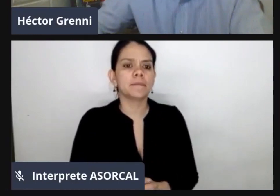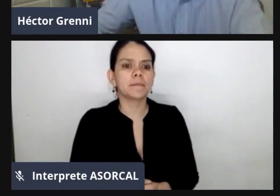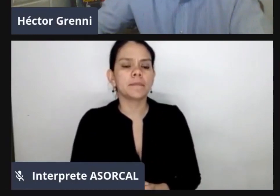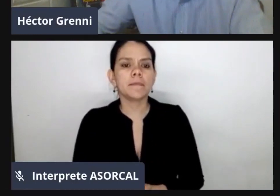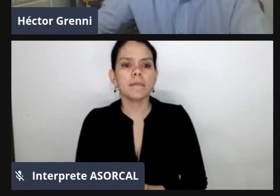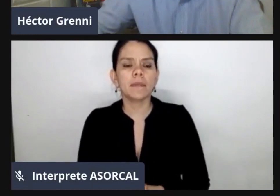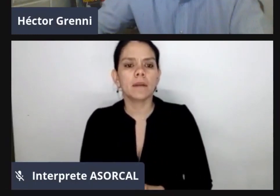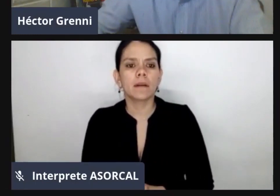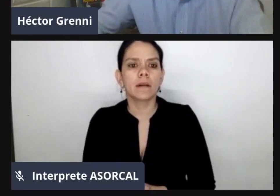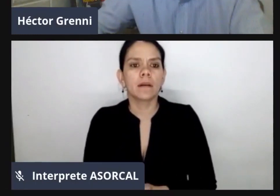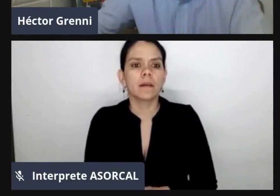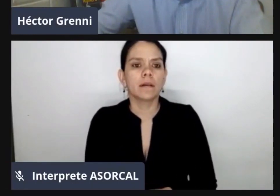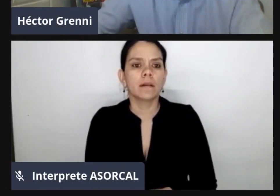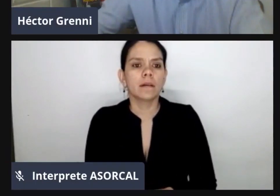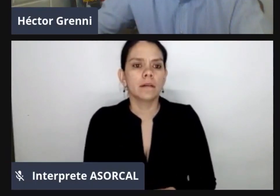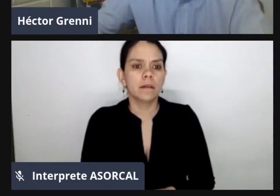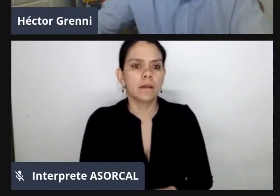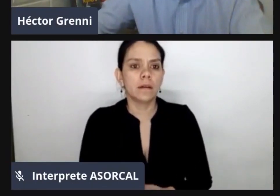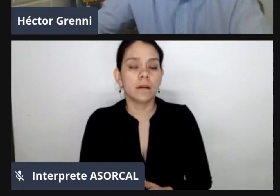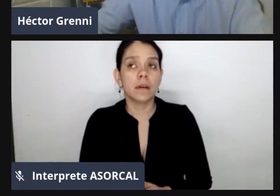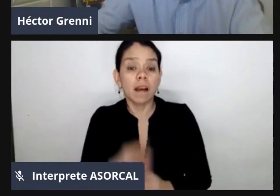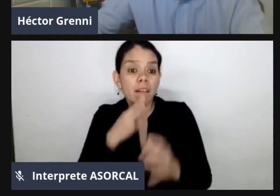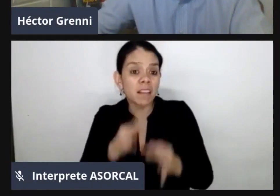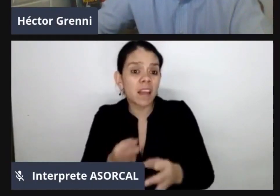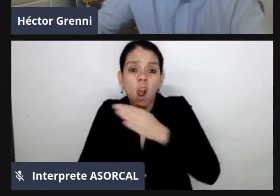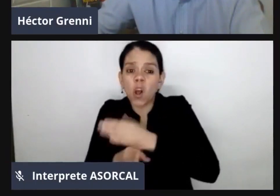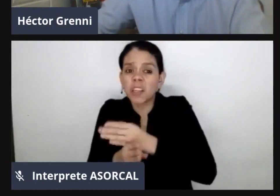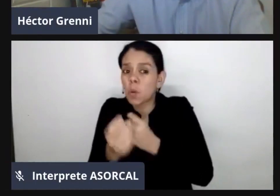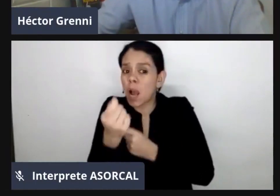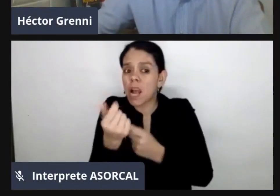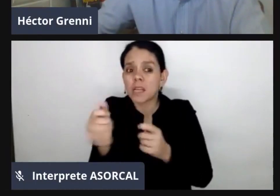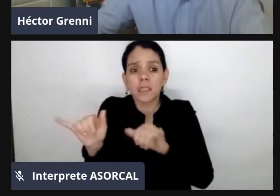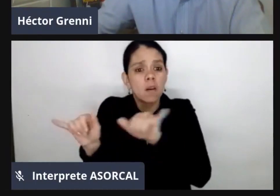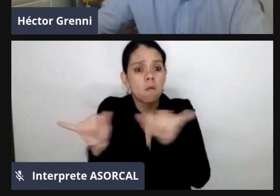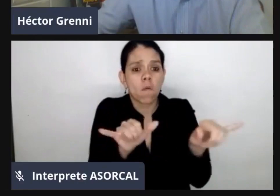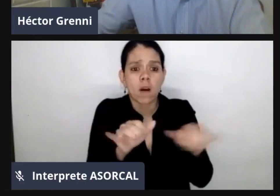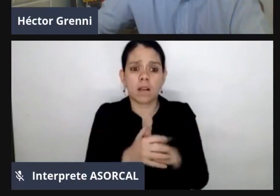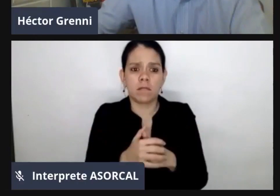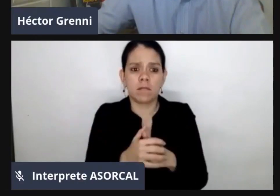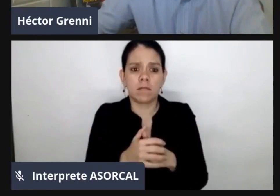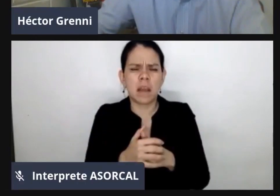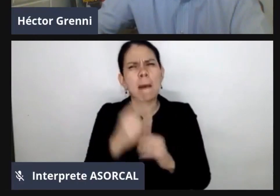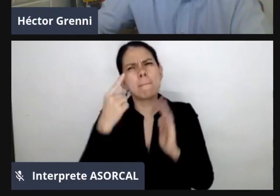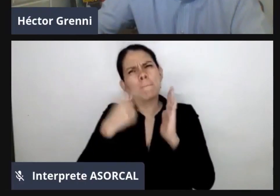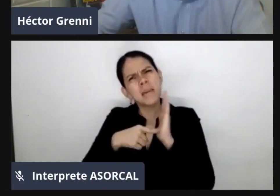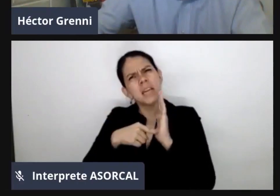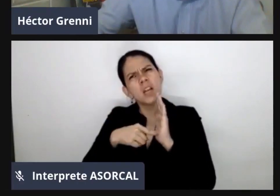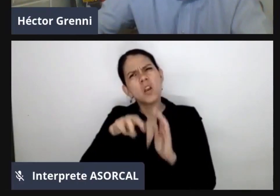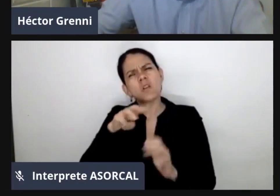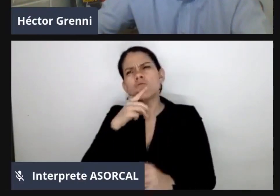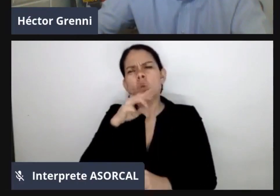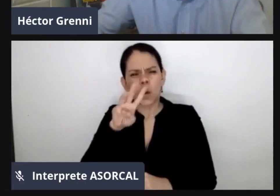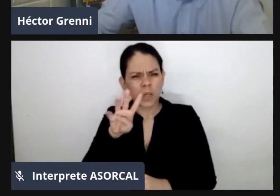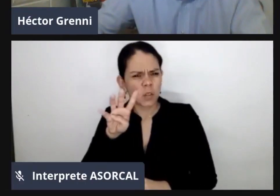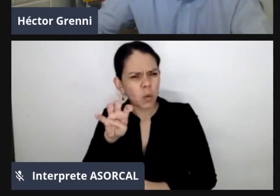Estado de 1979 intentó hacer una reforma agraria y los terratenientes recibían a